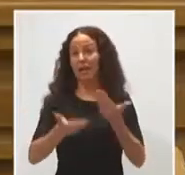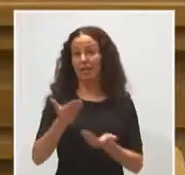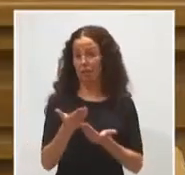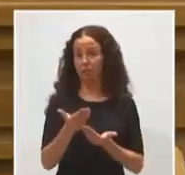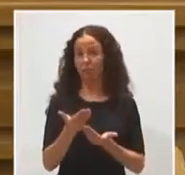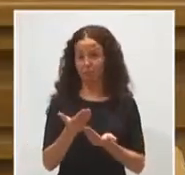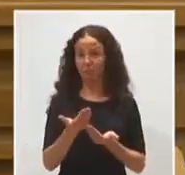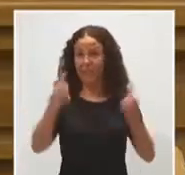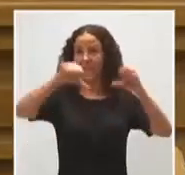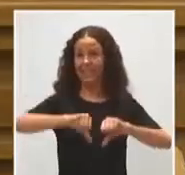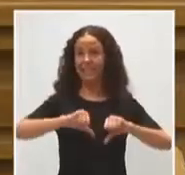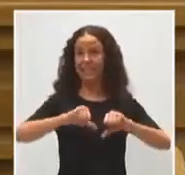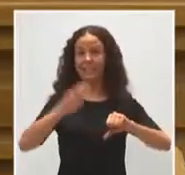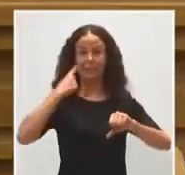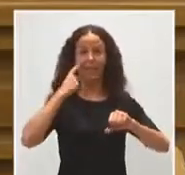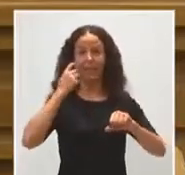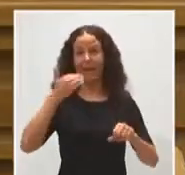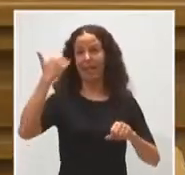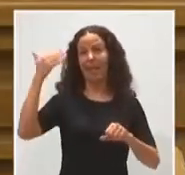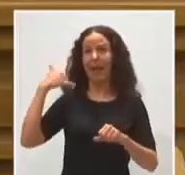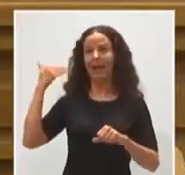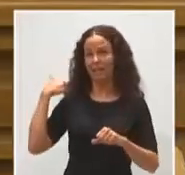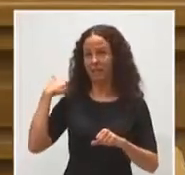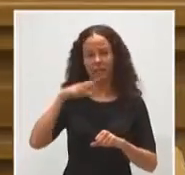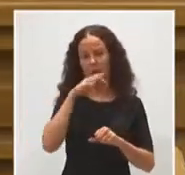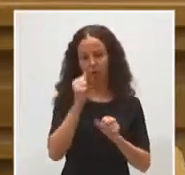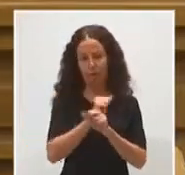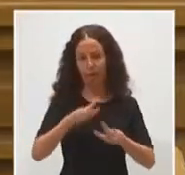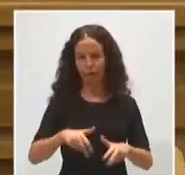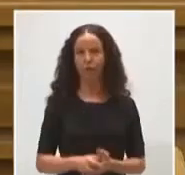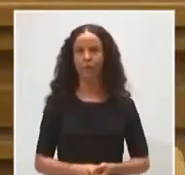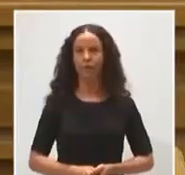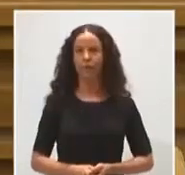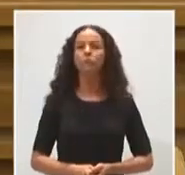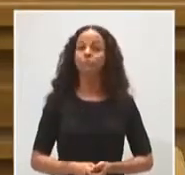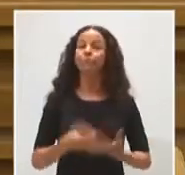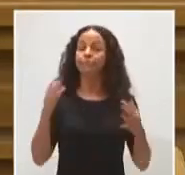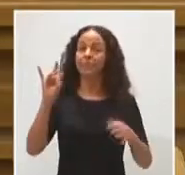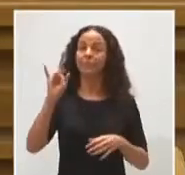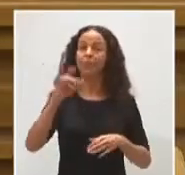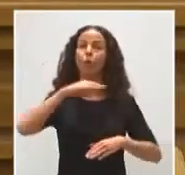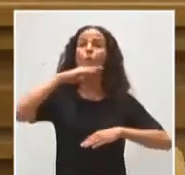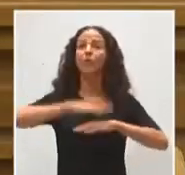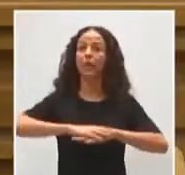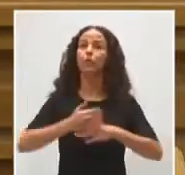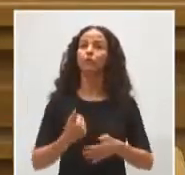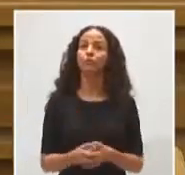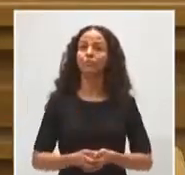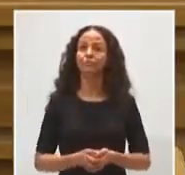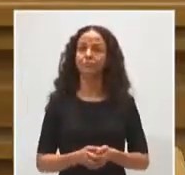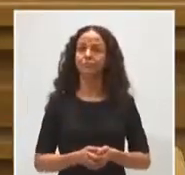de la especulación financiera que vivimos en su momento por tanto si cumpliremos puede ser